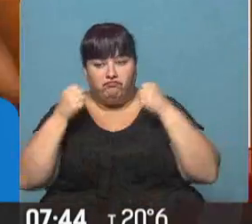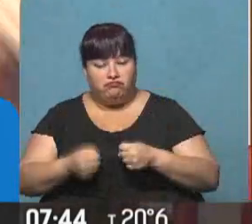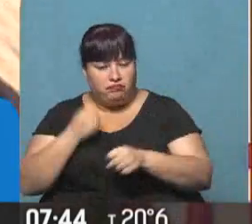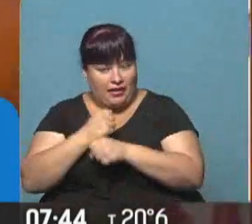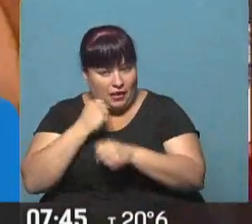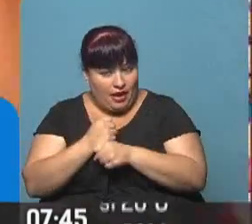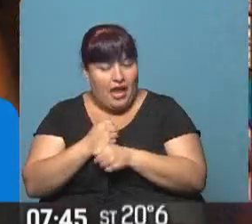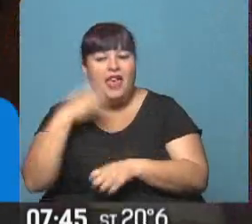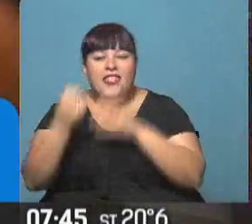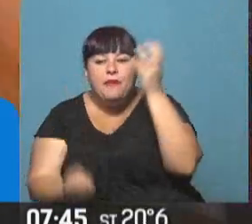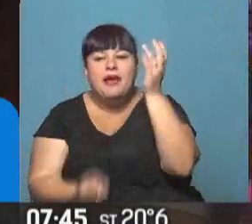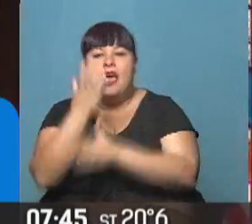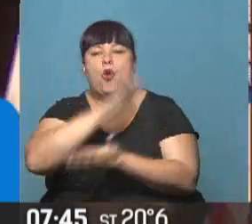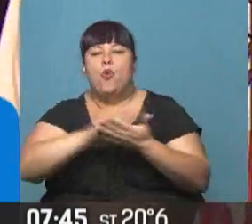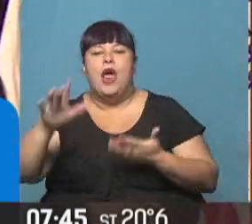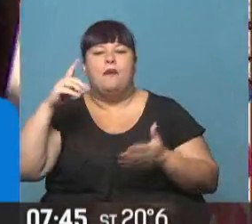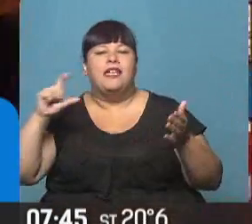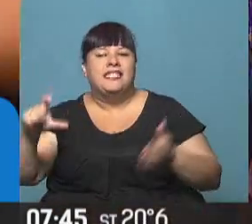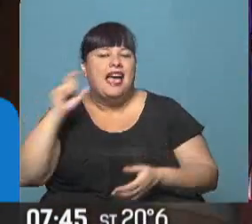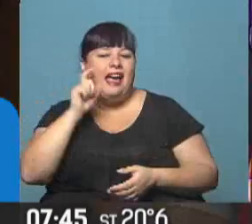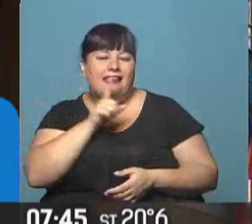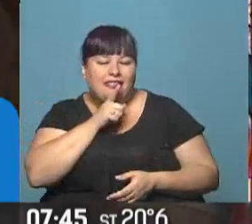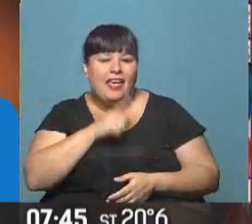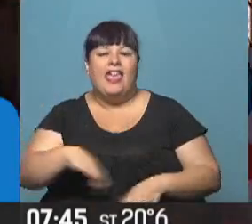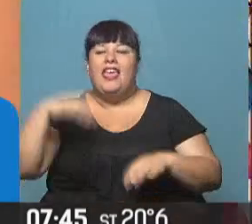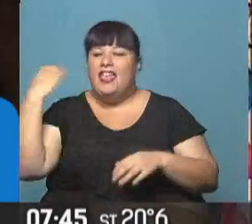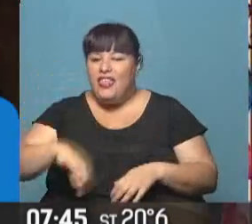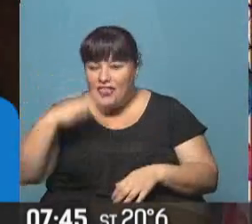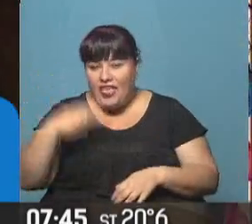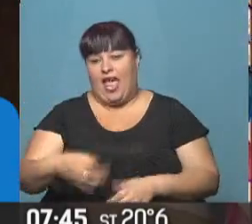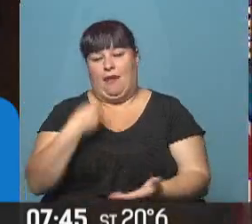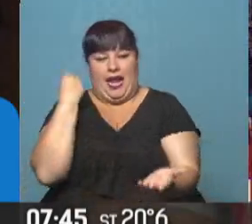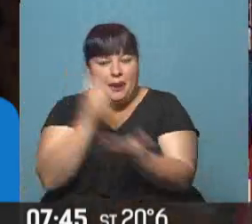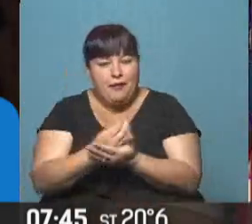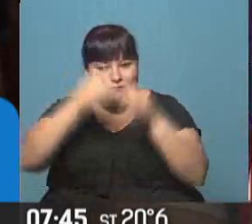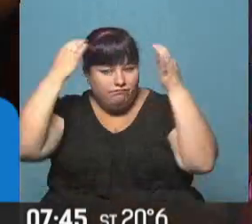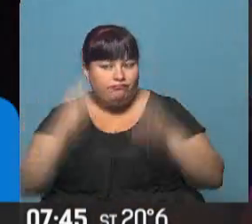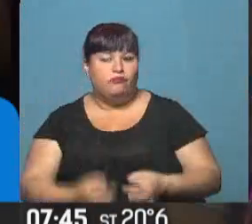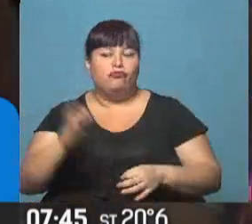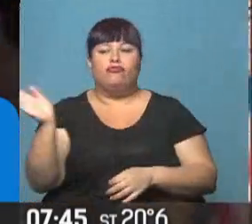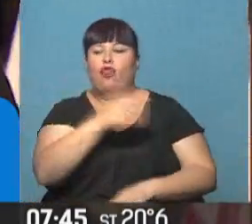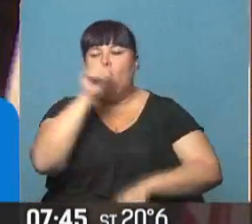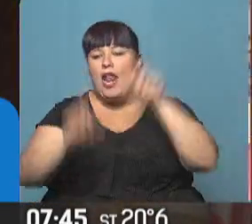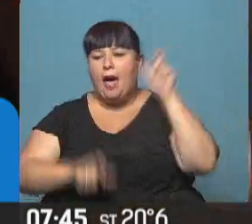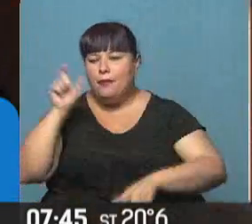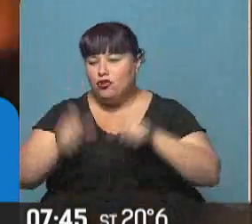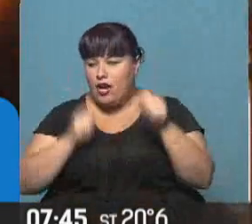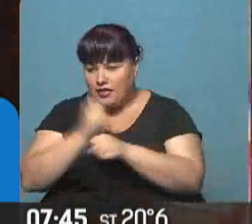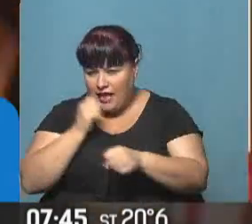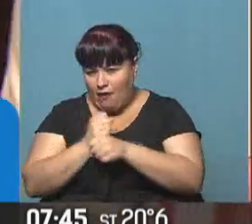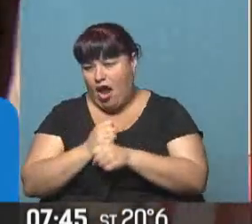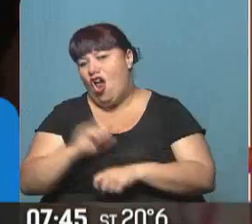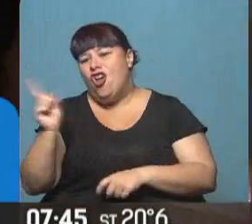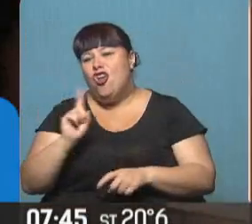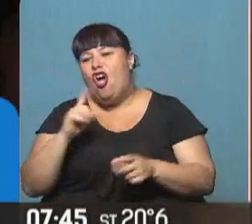frente, formemos una nueva central que sea la que represente a todos los trabajadores y no